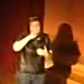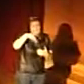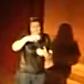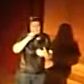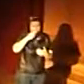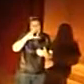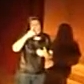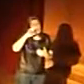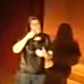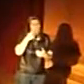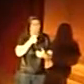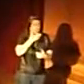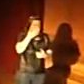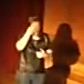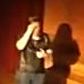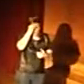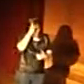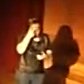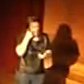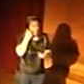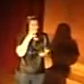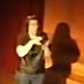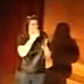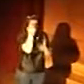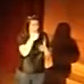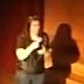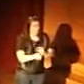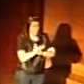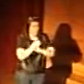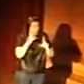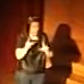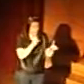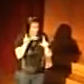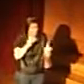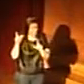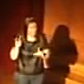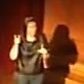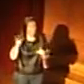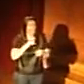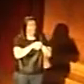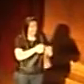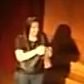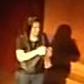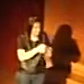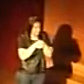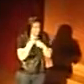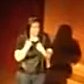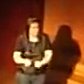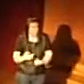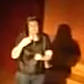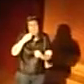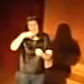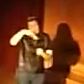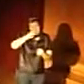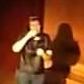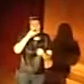erudito icon nóg grafo y y y creador de repertorios de iconografía de extraordinaria importancia amigo íntimo de Federico de Madrazo es decir